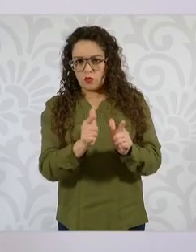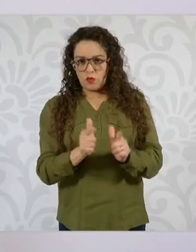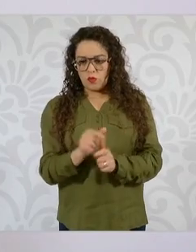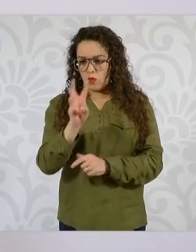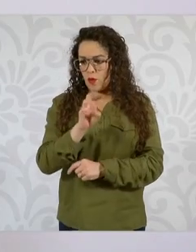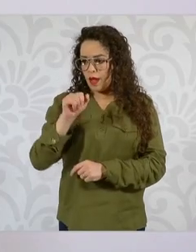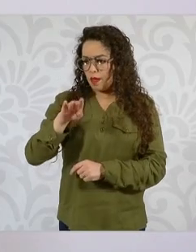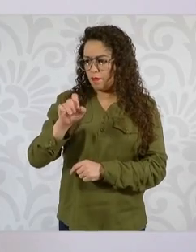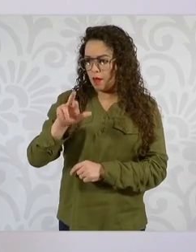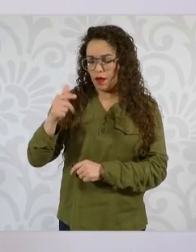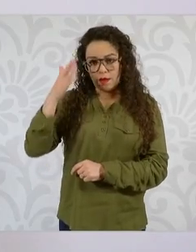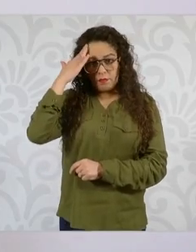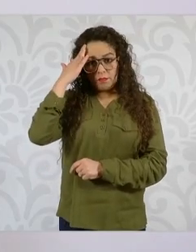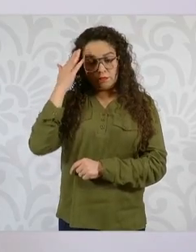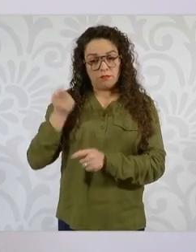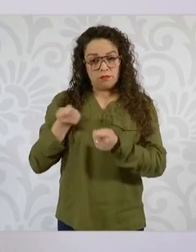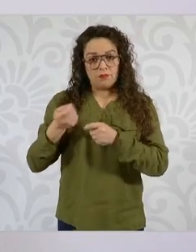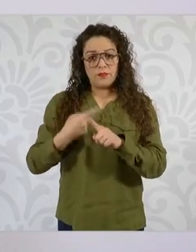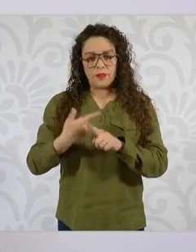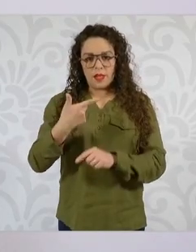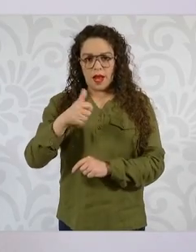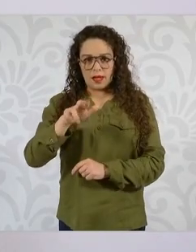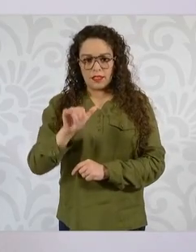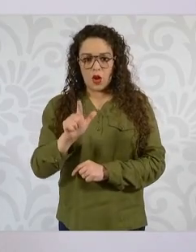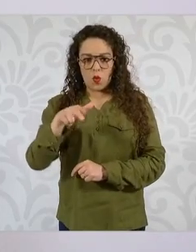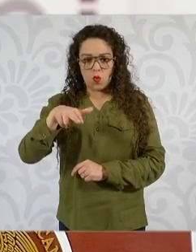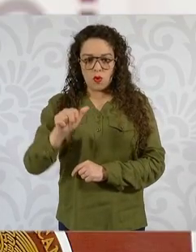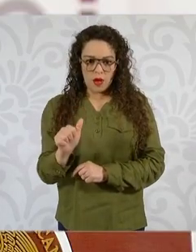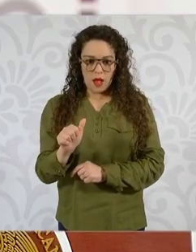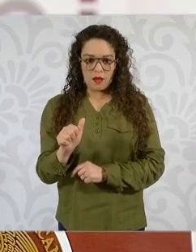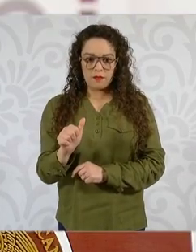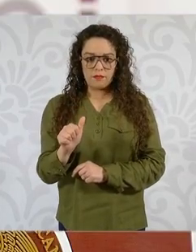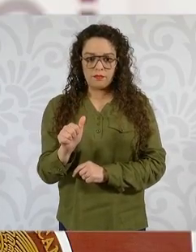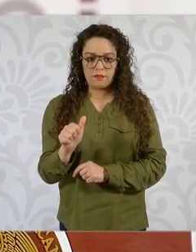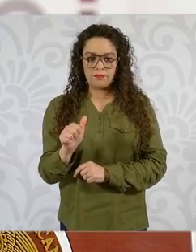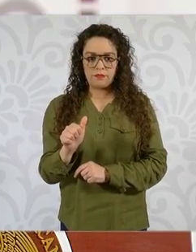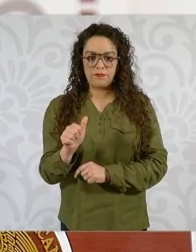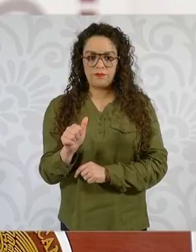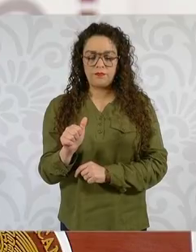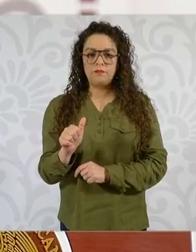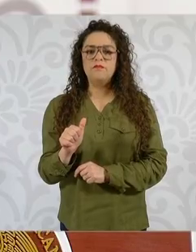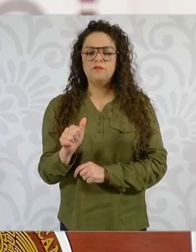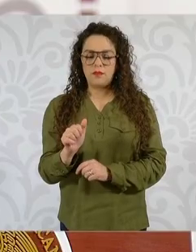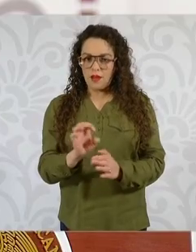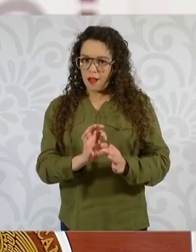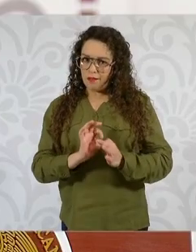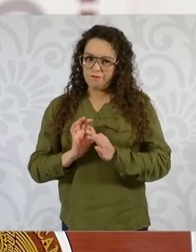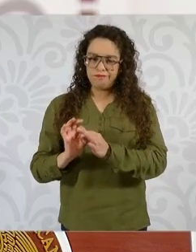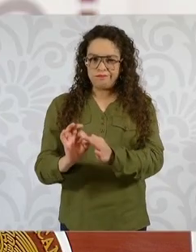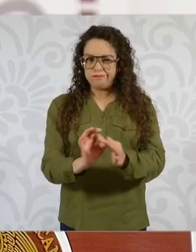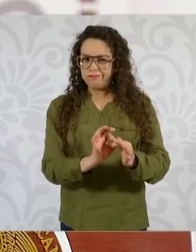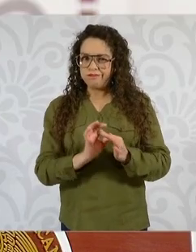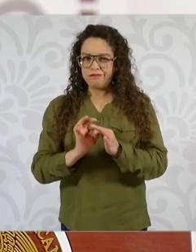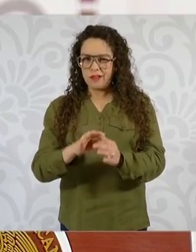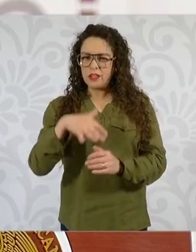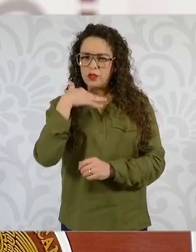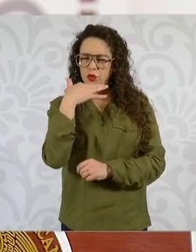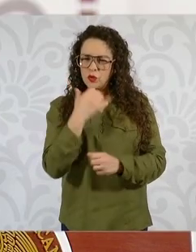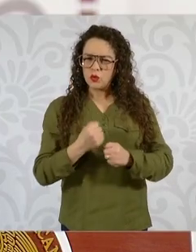dirigido por Genaro García Luna mediante una red de corrupción y lavado de dinero